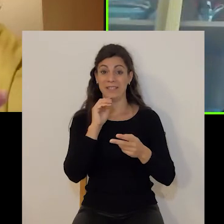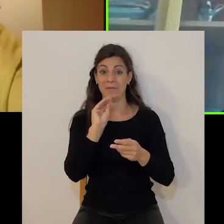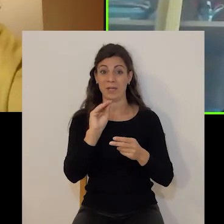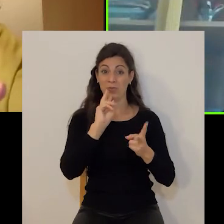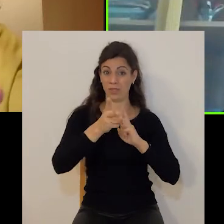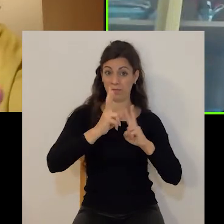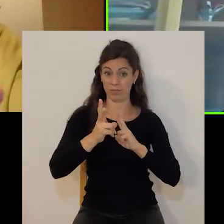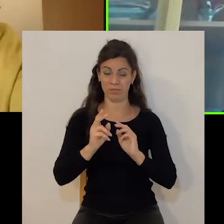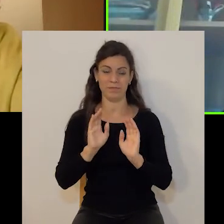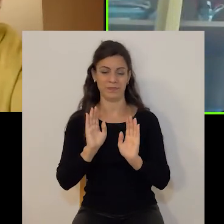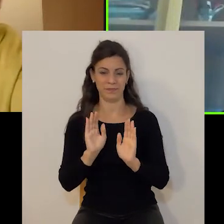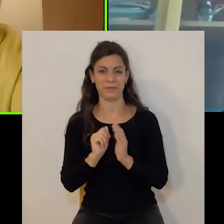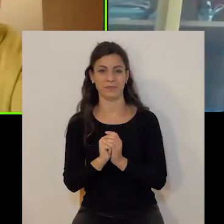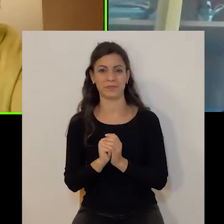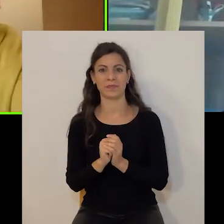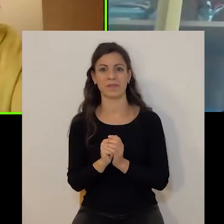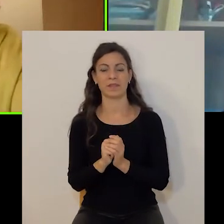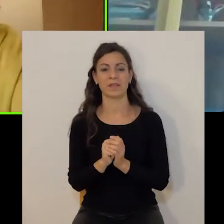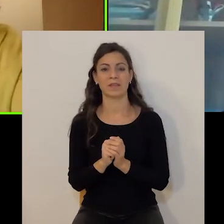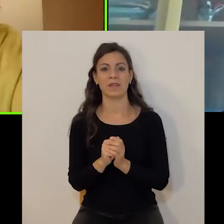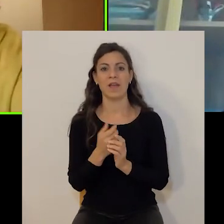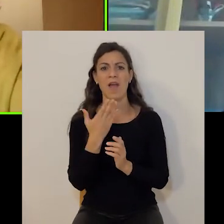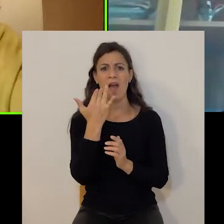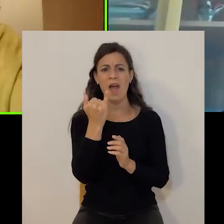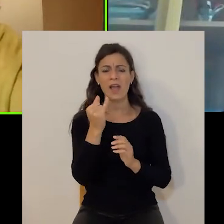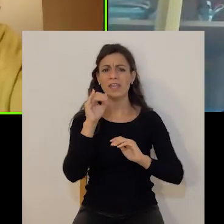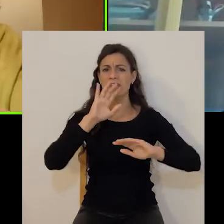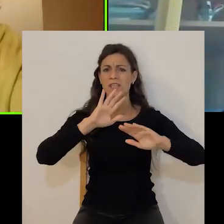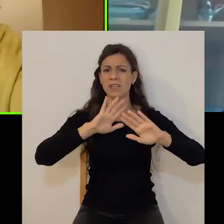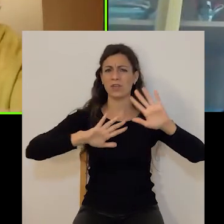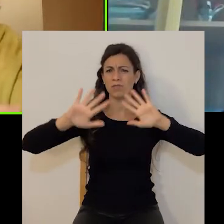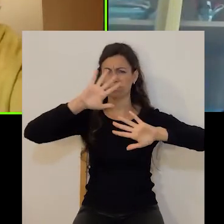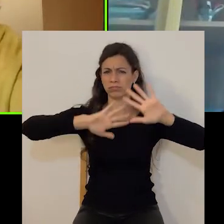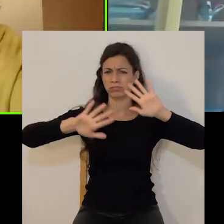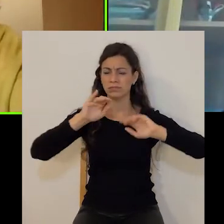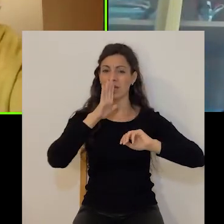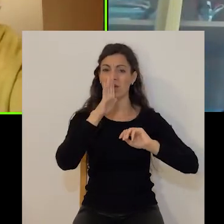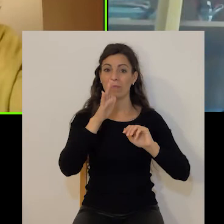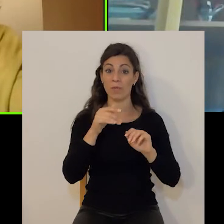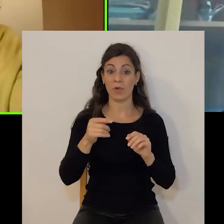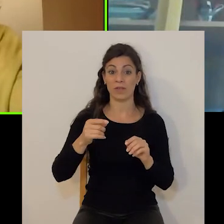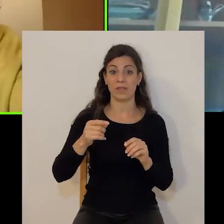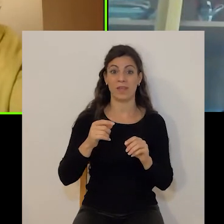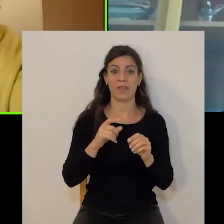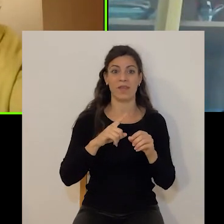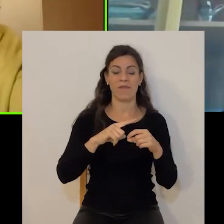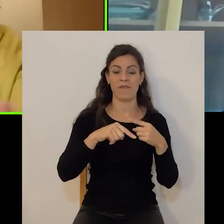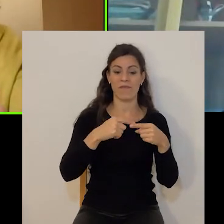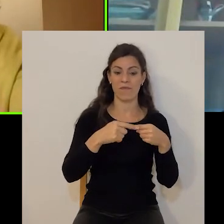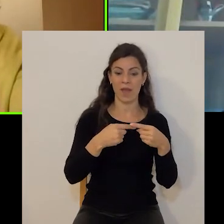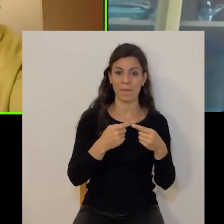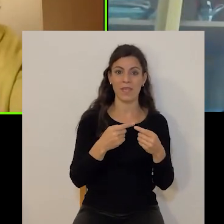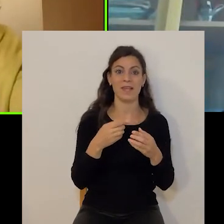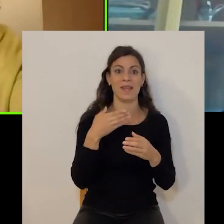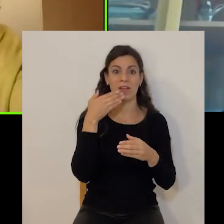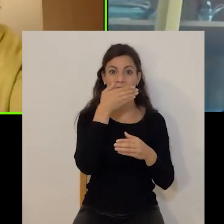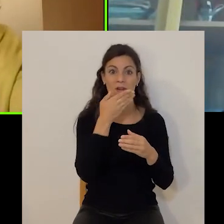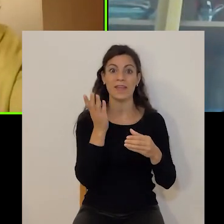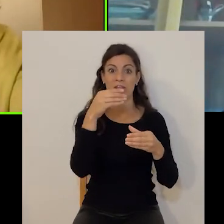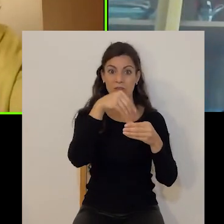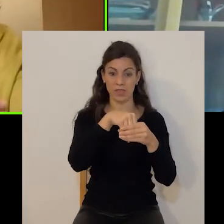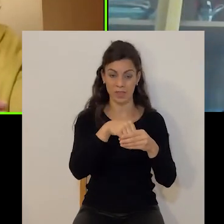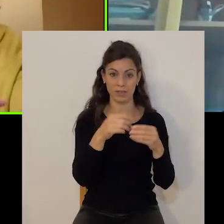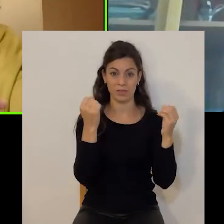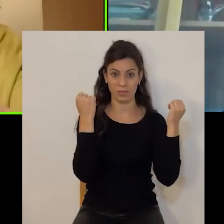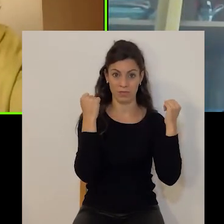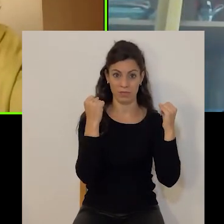hay una confusión, creo, porque cuando hablabas de la participación de las familias dentro de los centros, nosotros tenemos